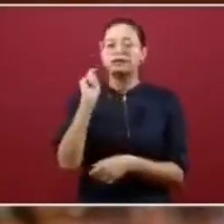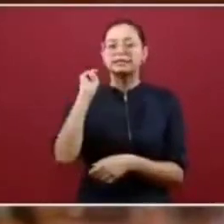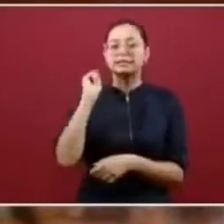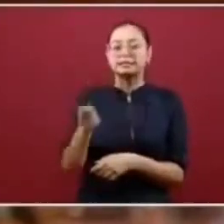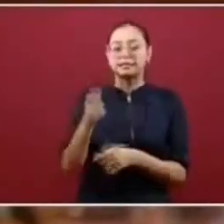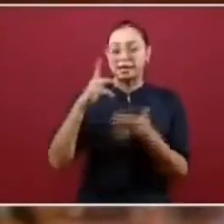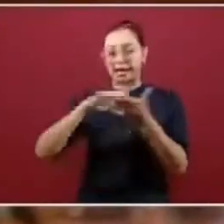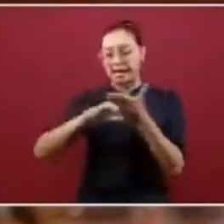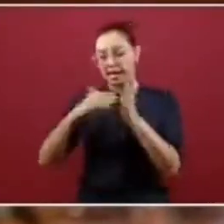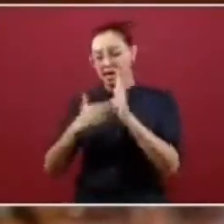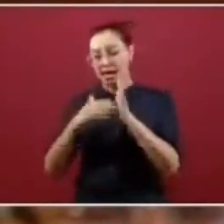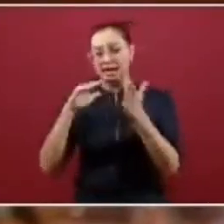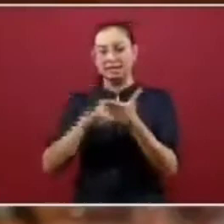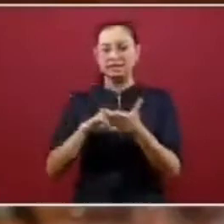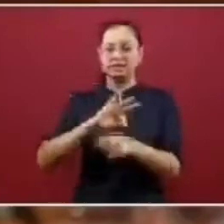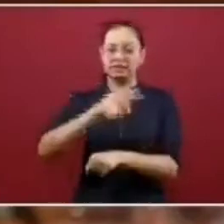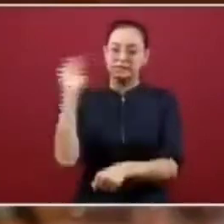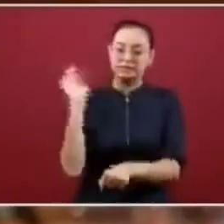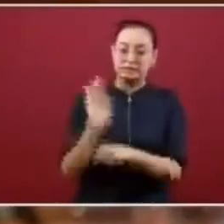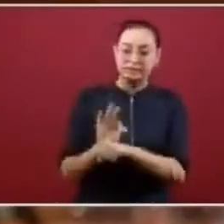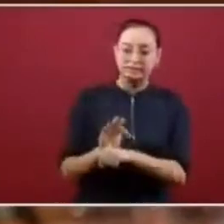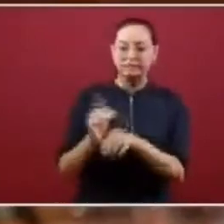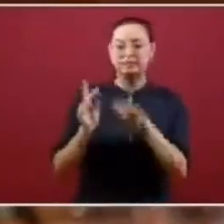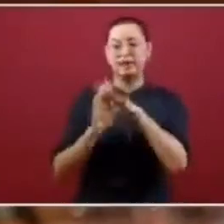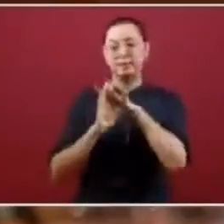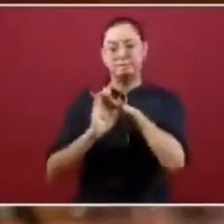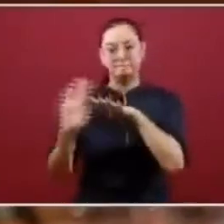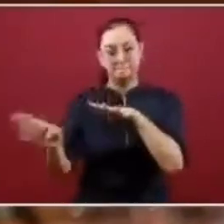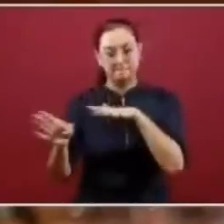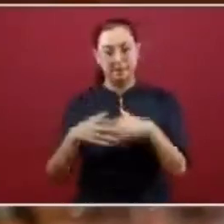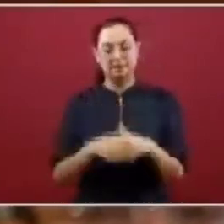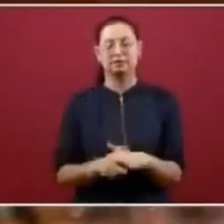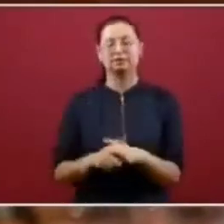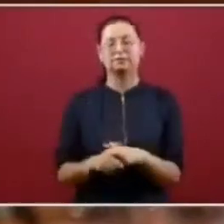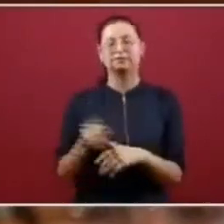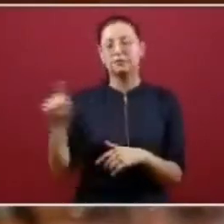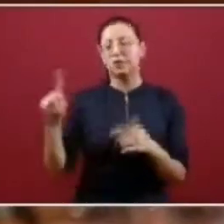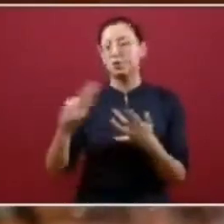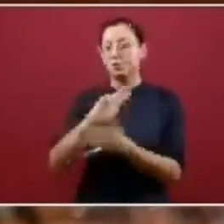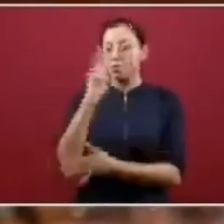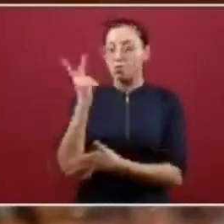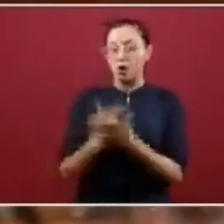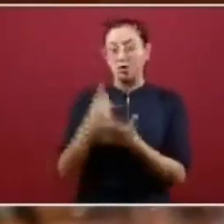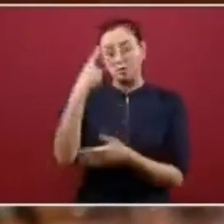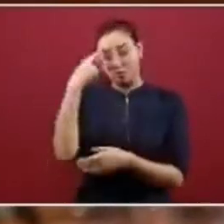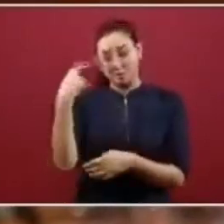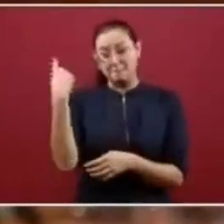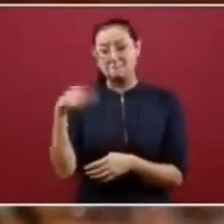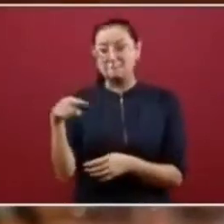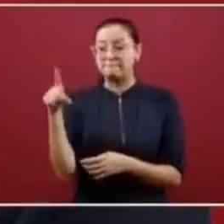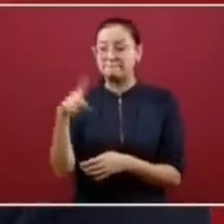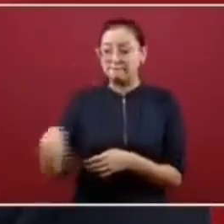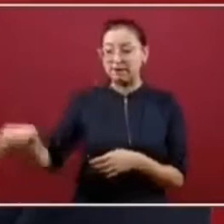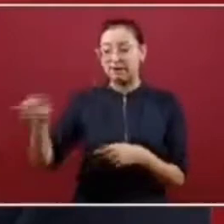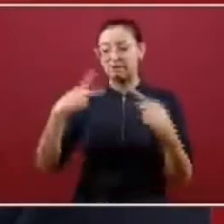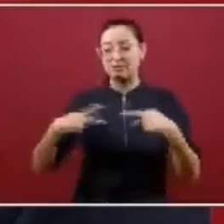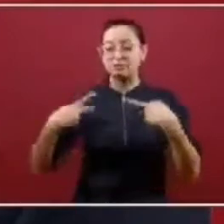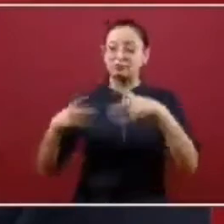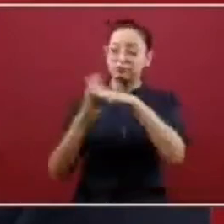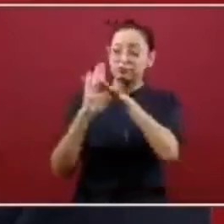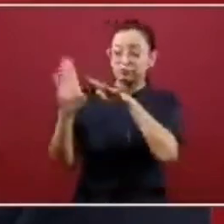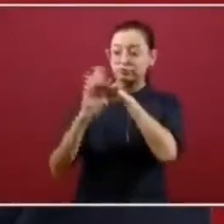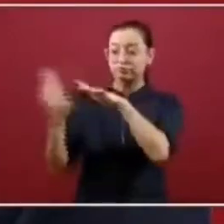llama Estrategia de Defensoría del Migrante. Es un programa para ayudar a defensa legal de